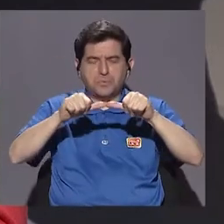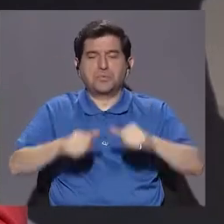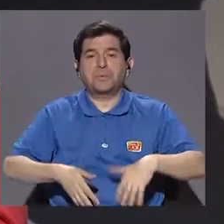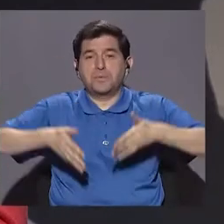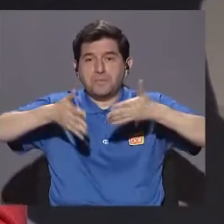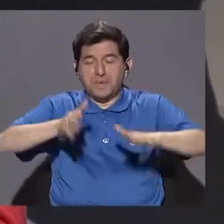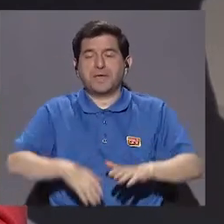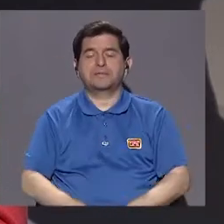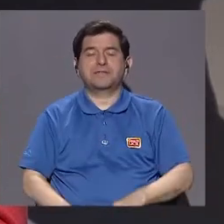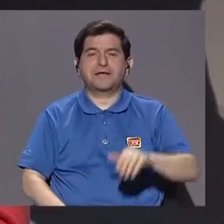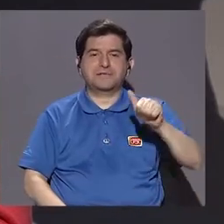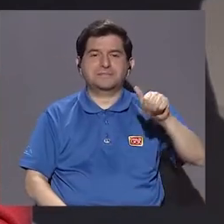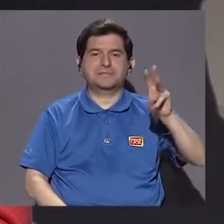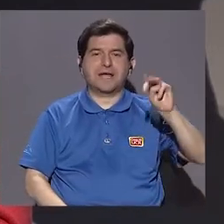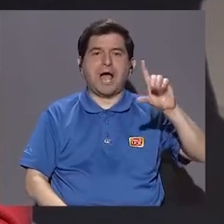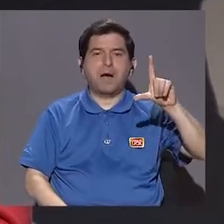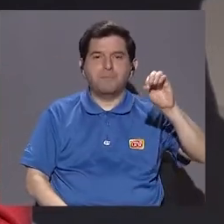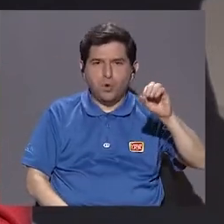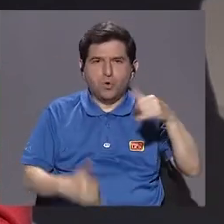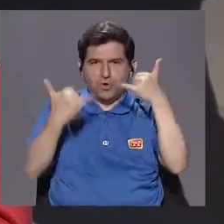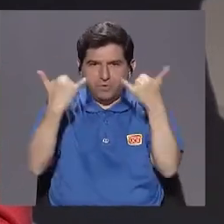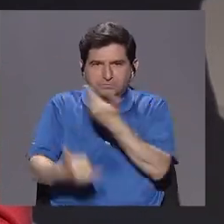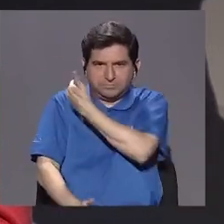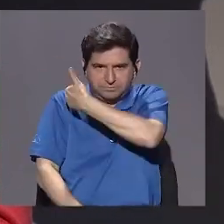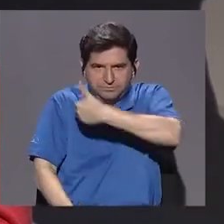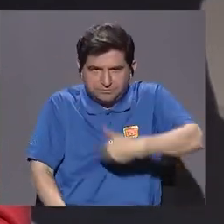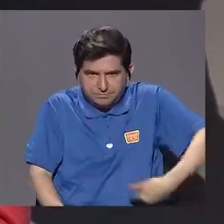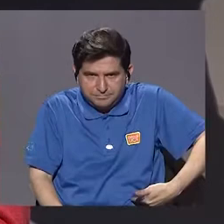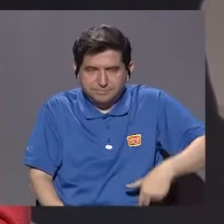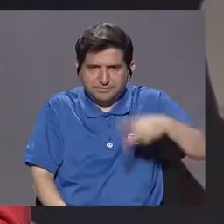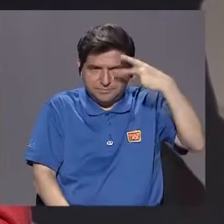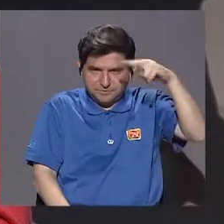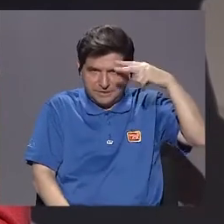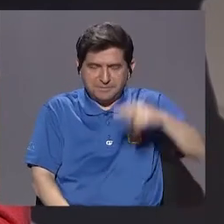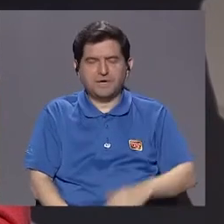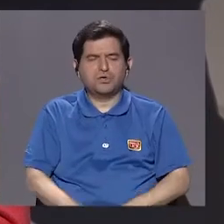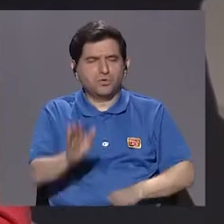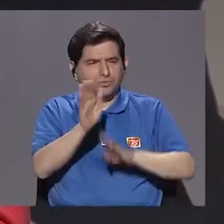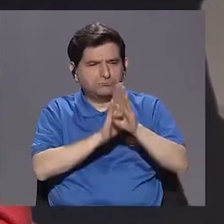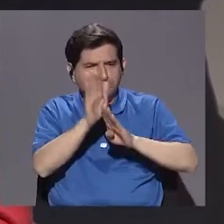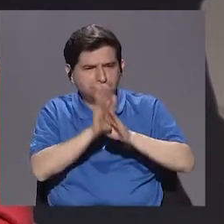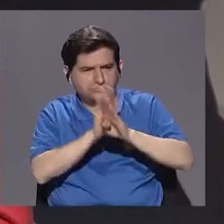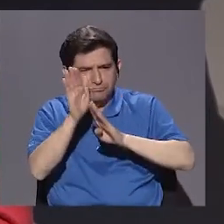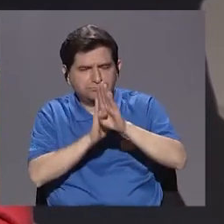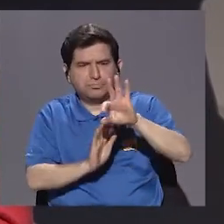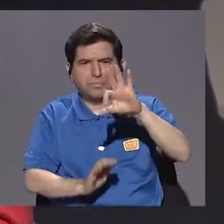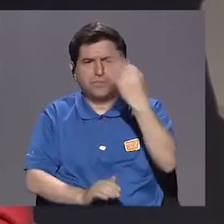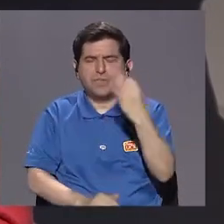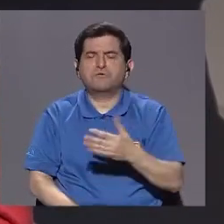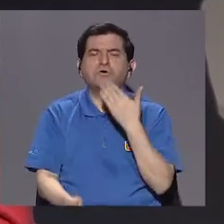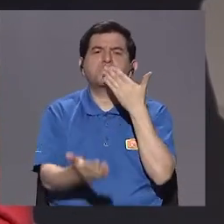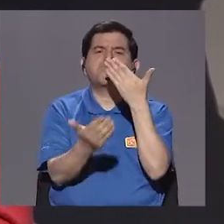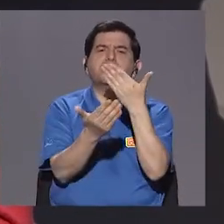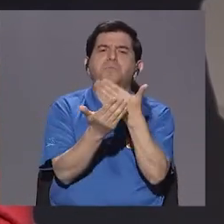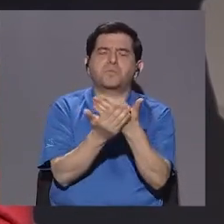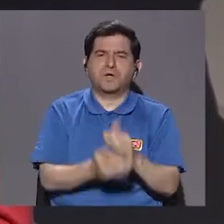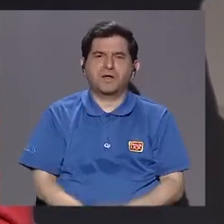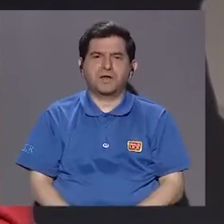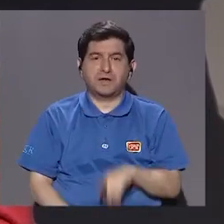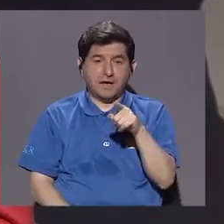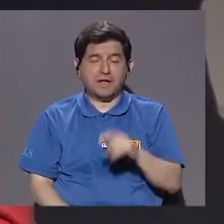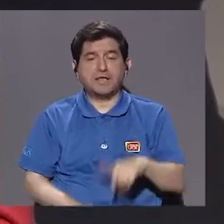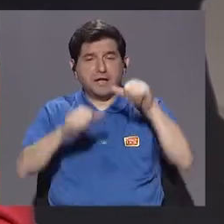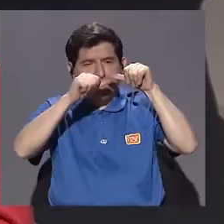manuel lópez obrador el actual presidente de méxico venía desarrollándose de manera muy buena y dándole